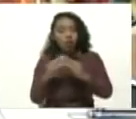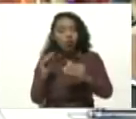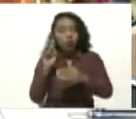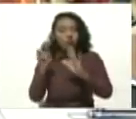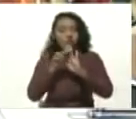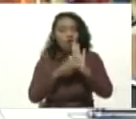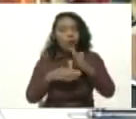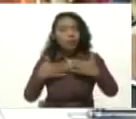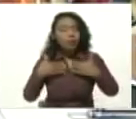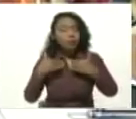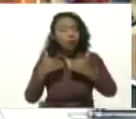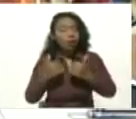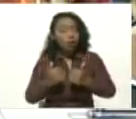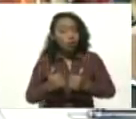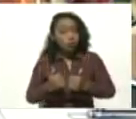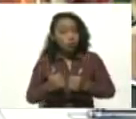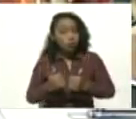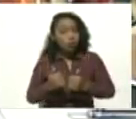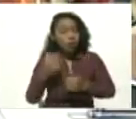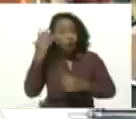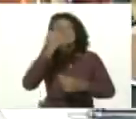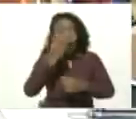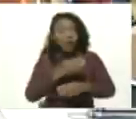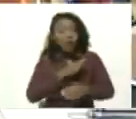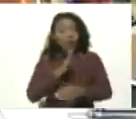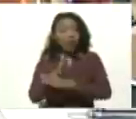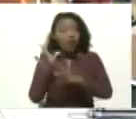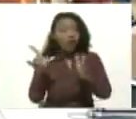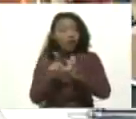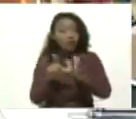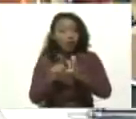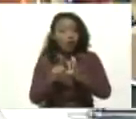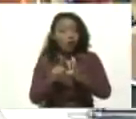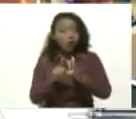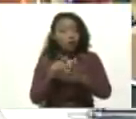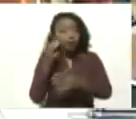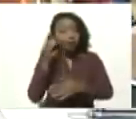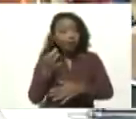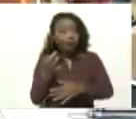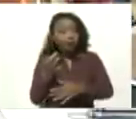bioseguridad y los jóvenes vayan a sus liceos, ¿verdad?